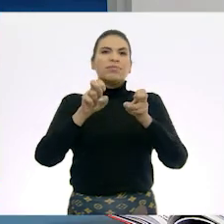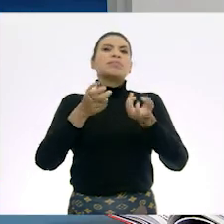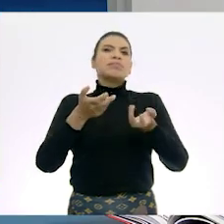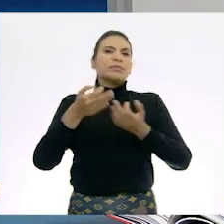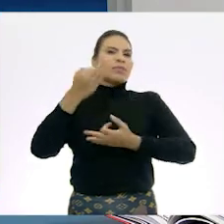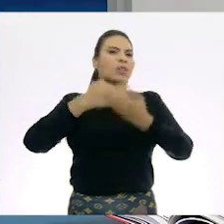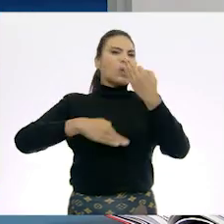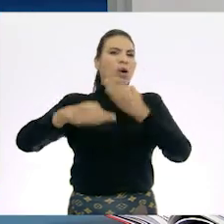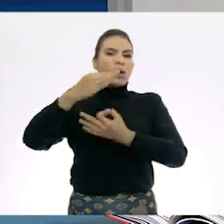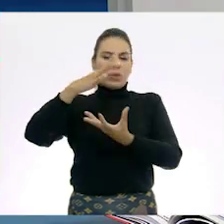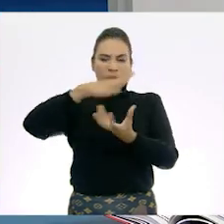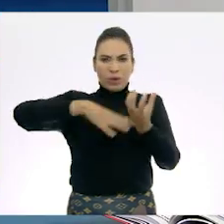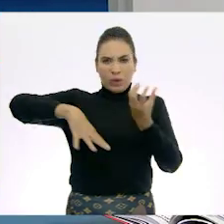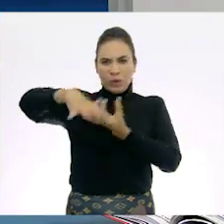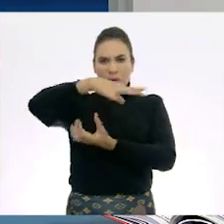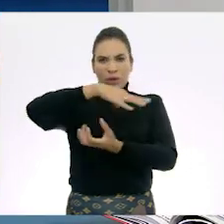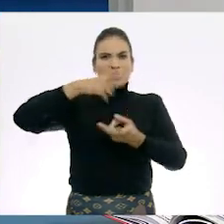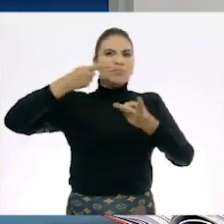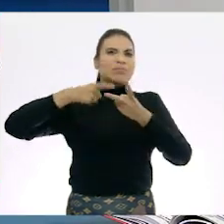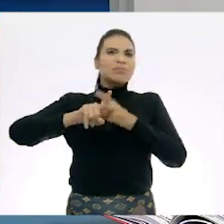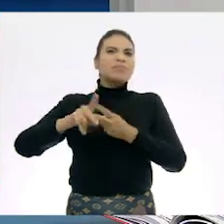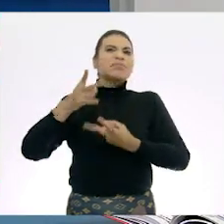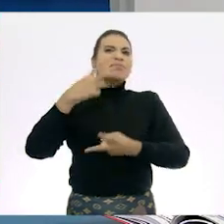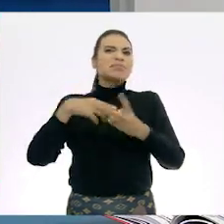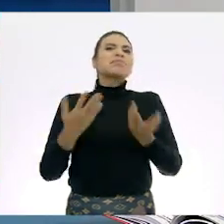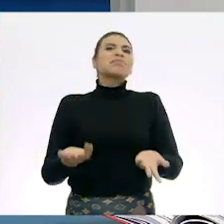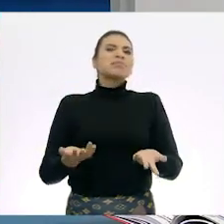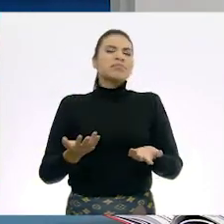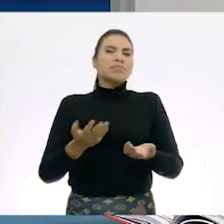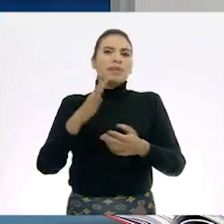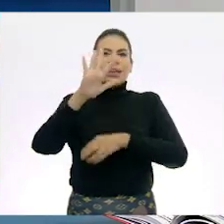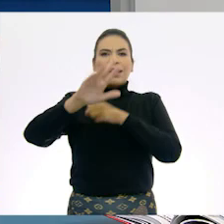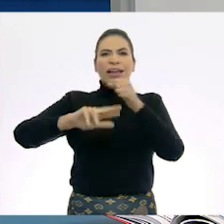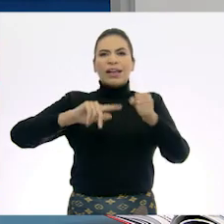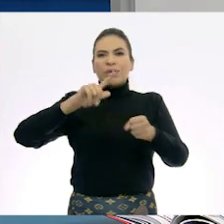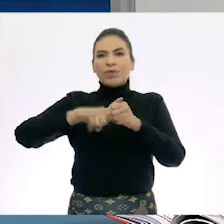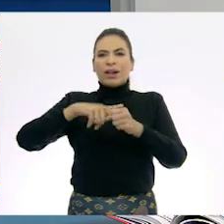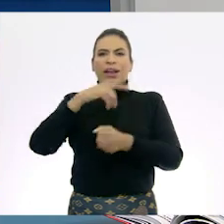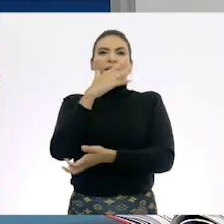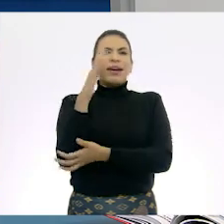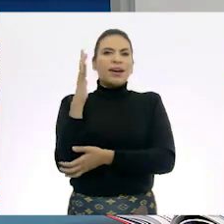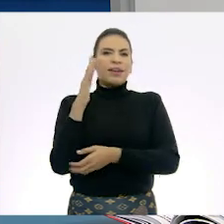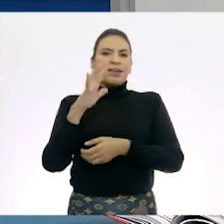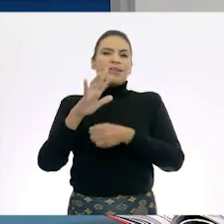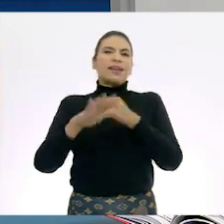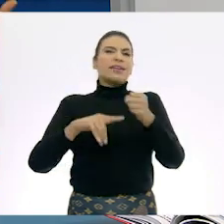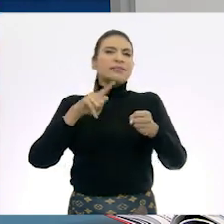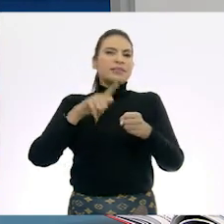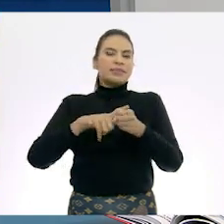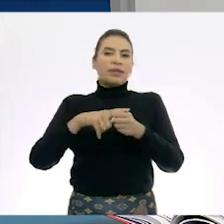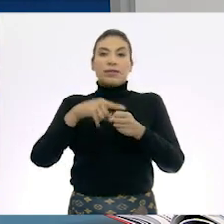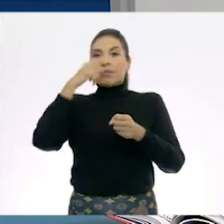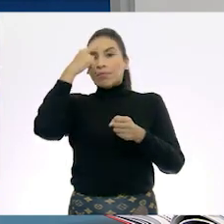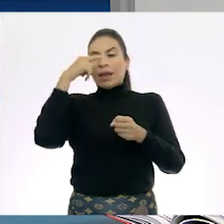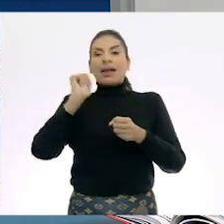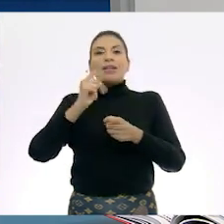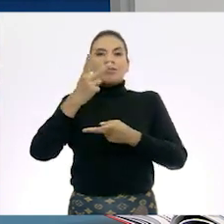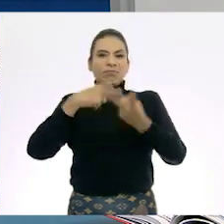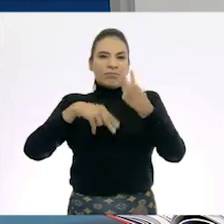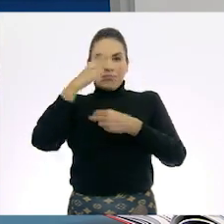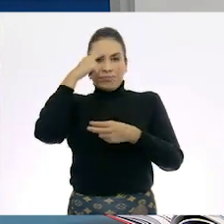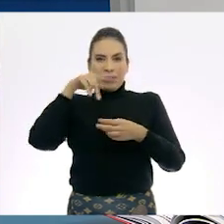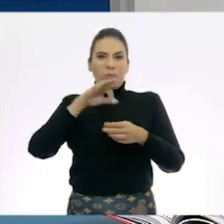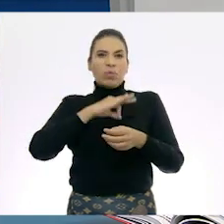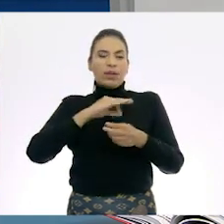todo lo que nos rodea tuvo su origen en la naturaleza, un recurso natural que está destinado a